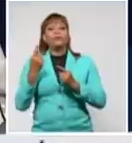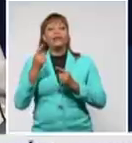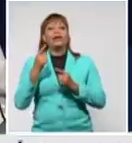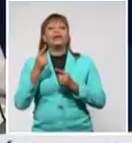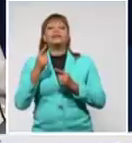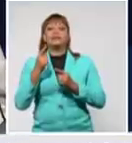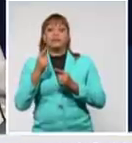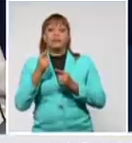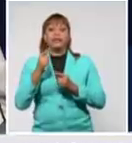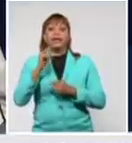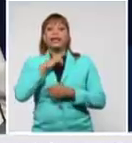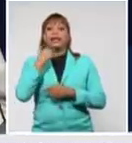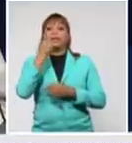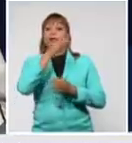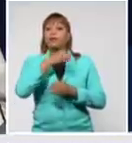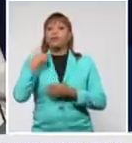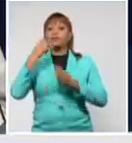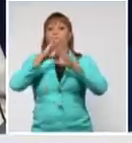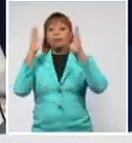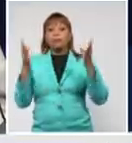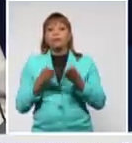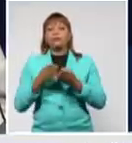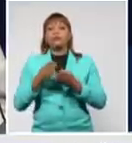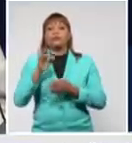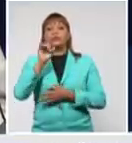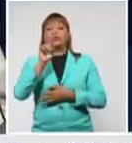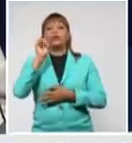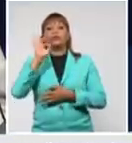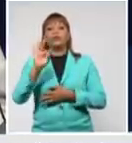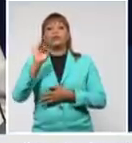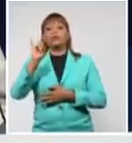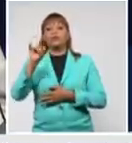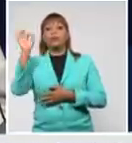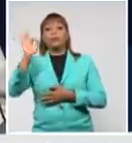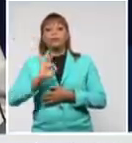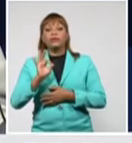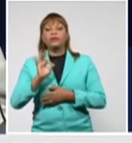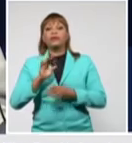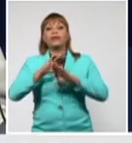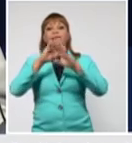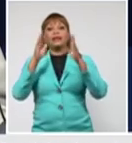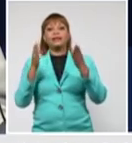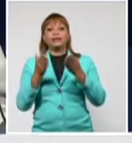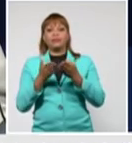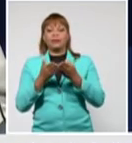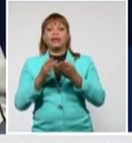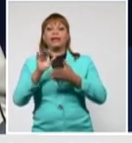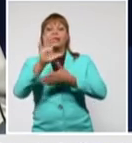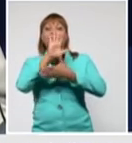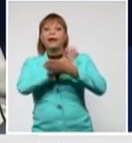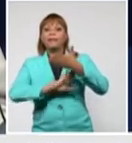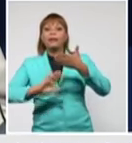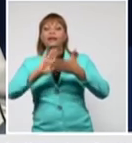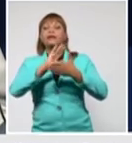de 2,89%, y la letalidad de las Américas, que todavía es superior, 3,30%.